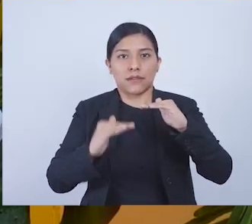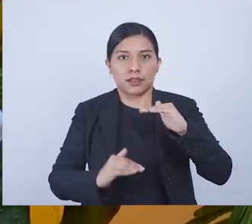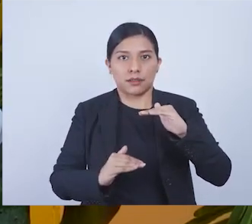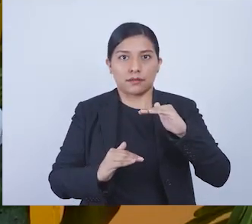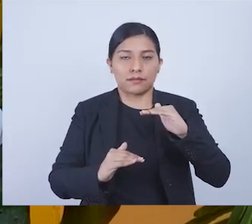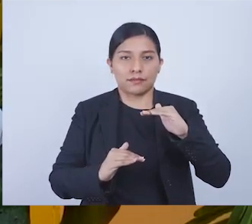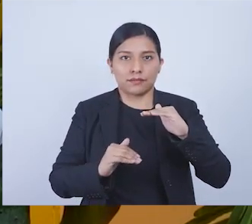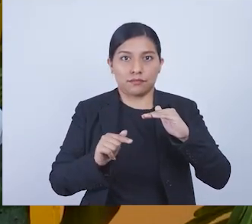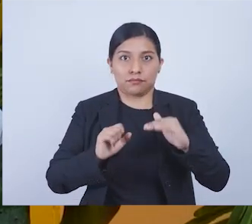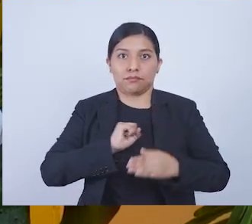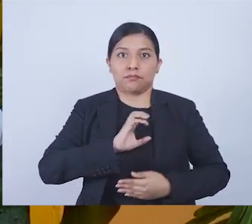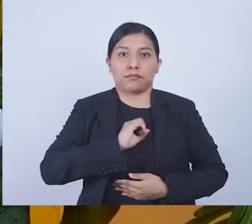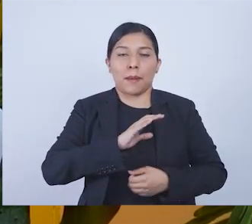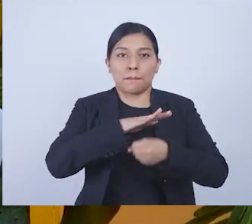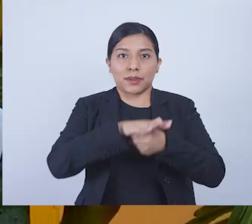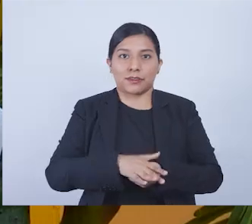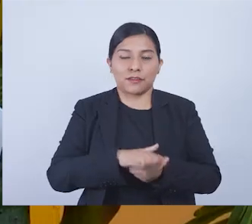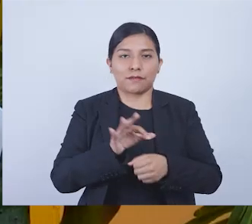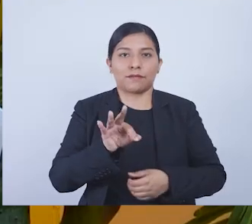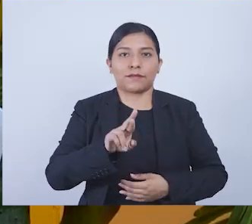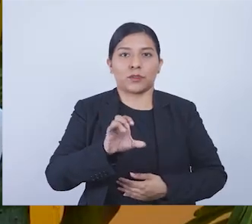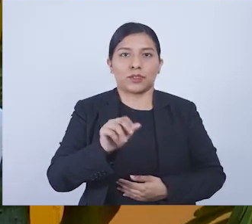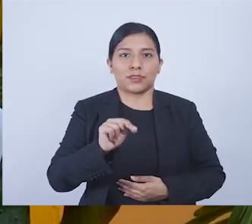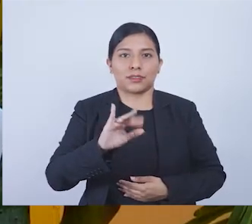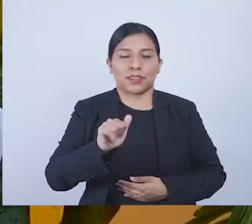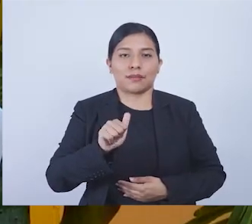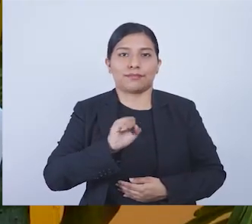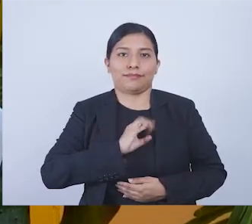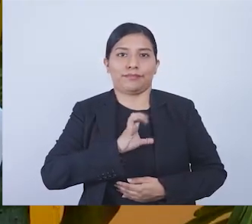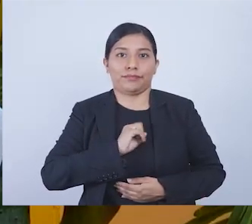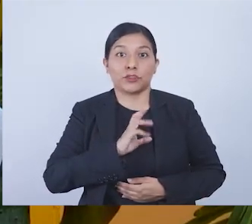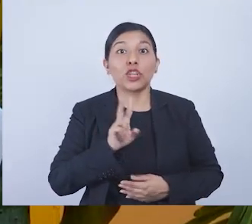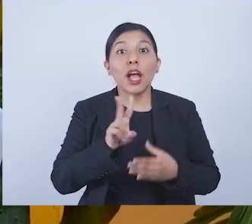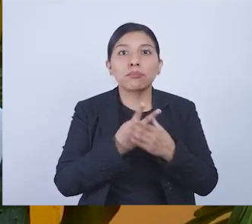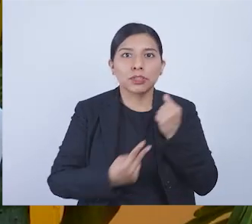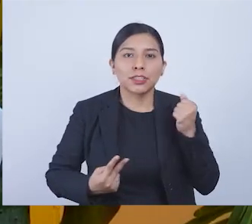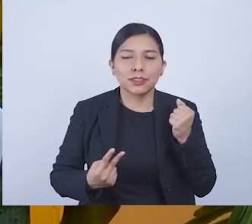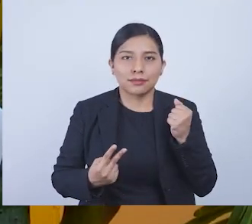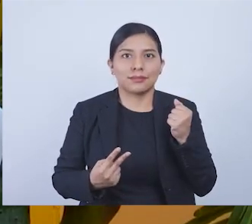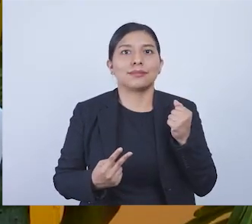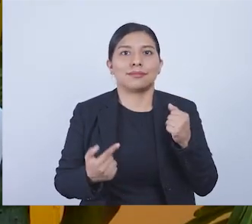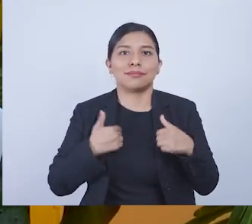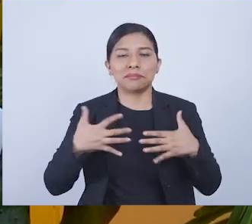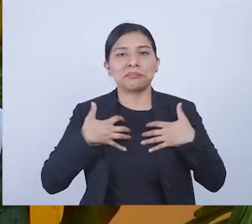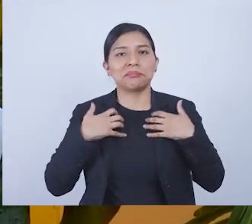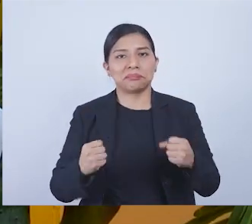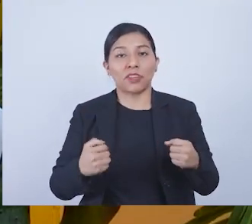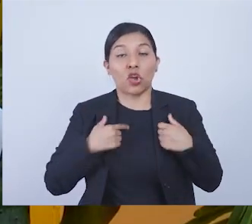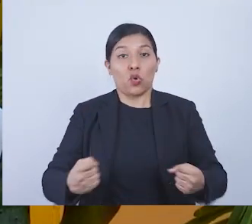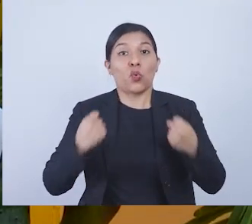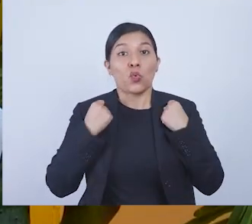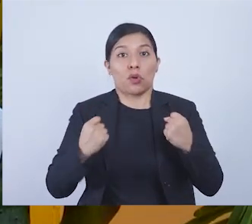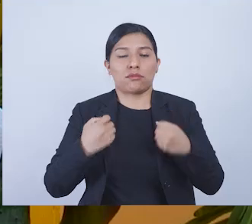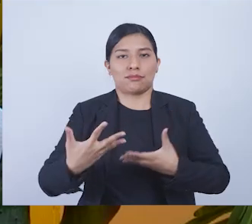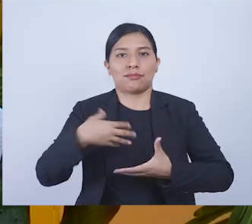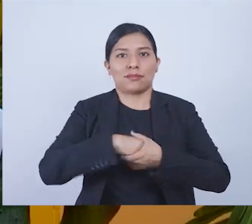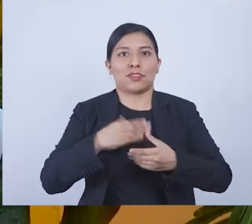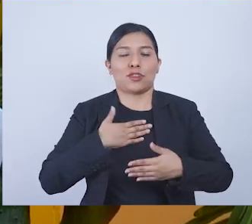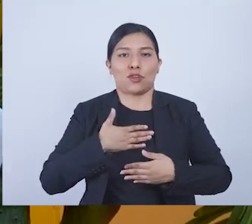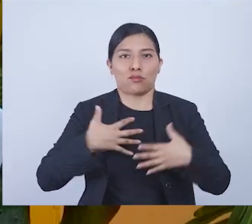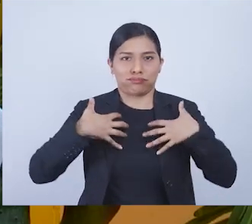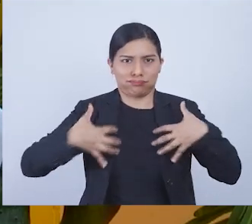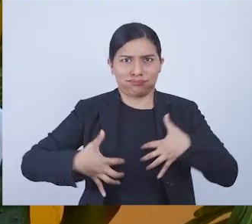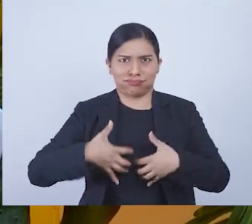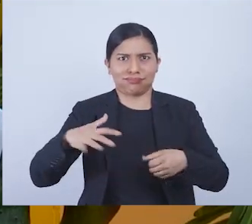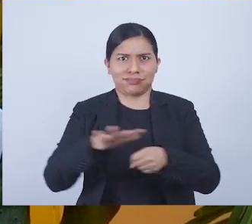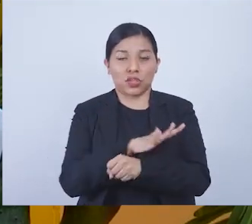y la presión arterial. Es decir, la actividad física me da dos mecanismos por los cuales estar sano. Uno, adentro de cada órgano,